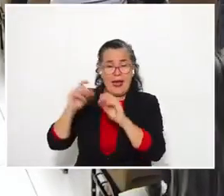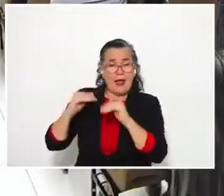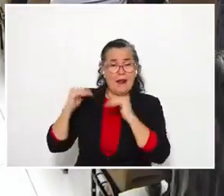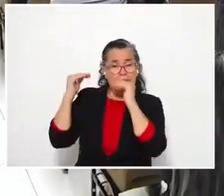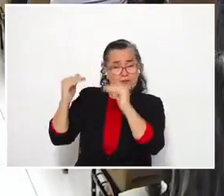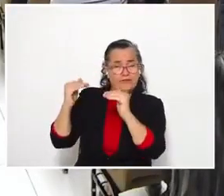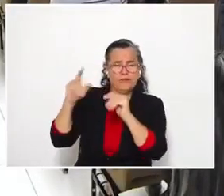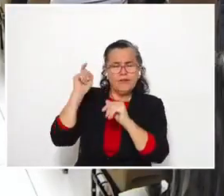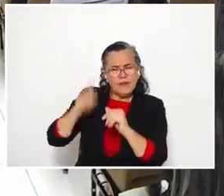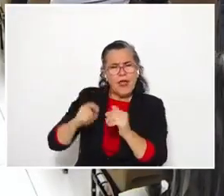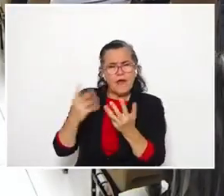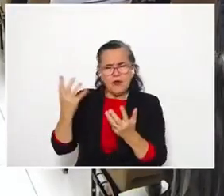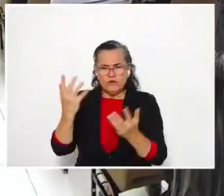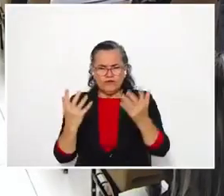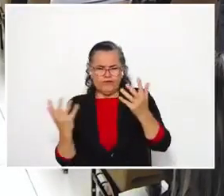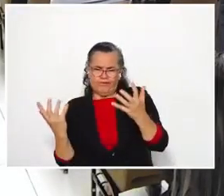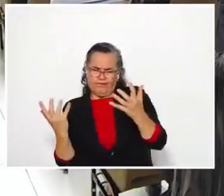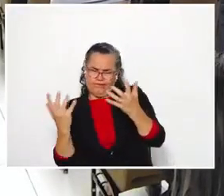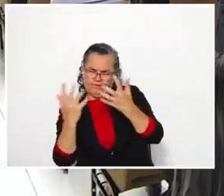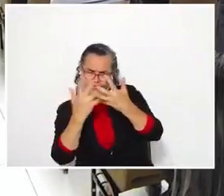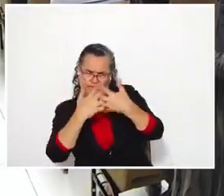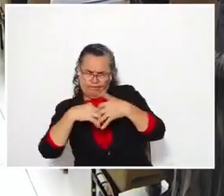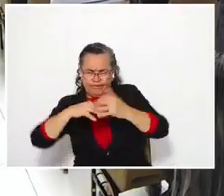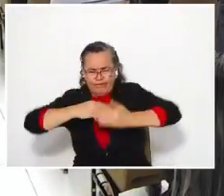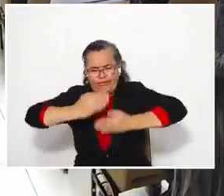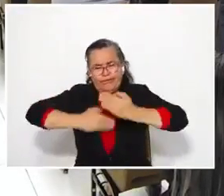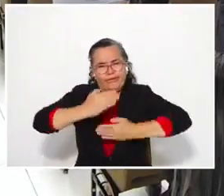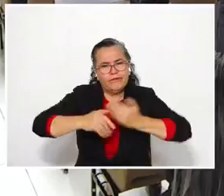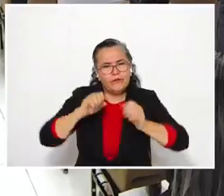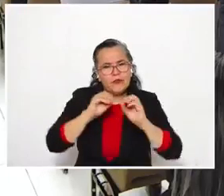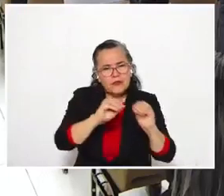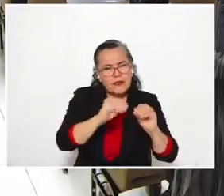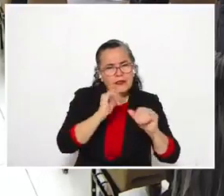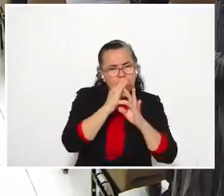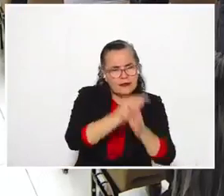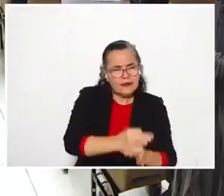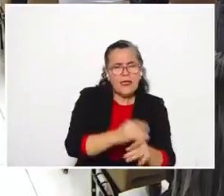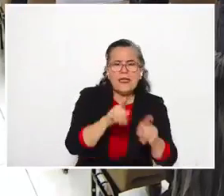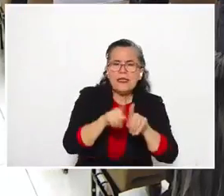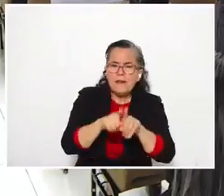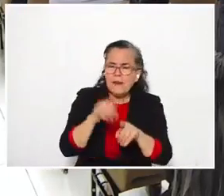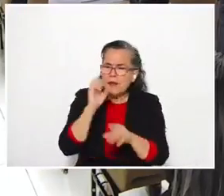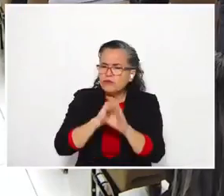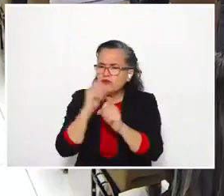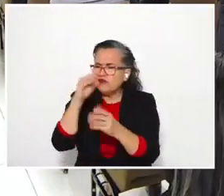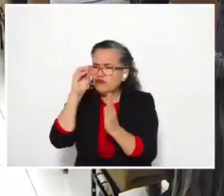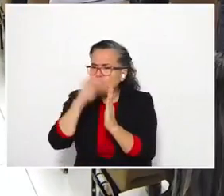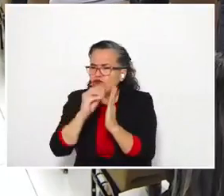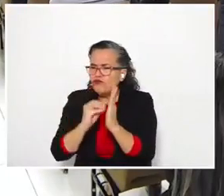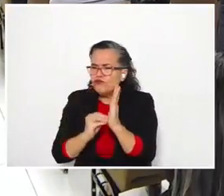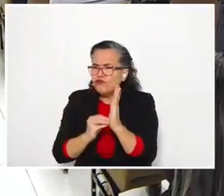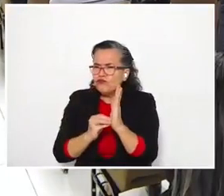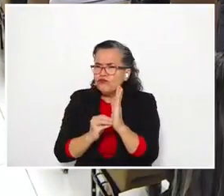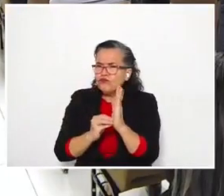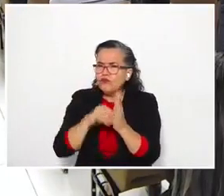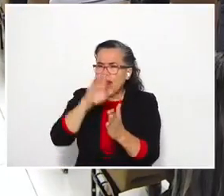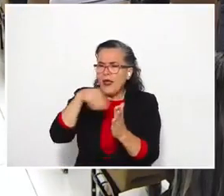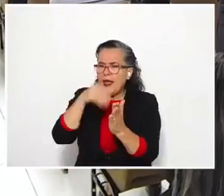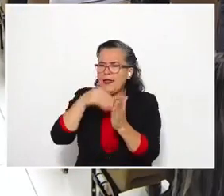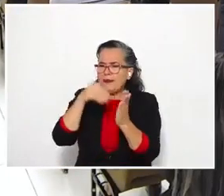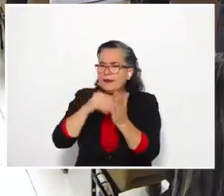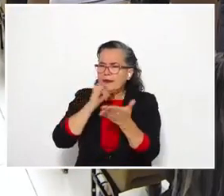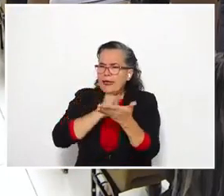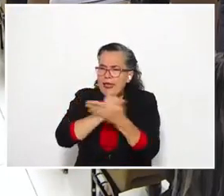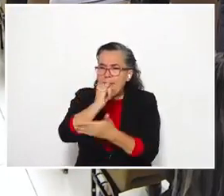superior debe articularse no solo en los procesos de enseñanza tradicionales, sino considerar el papel central de la